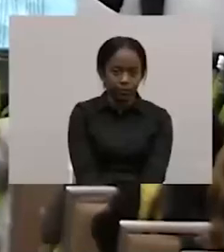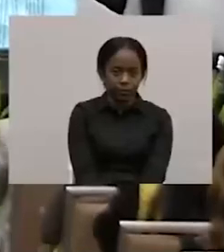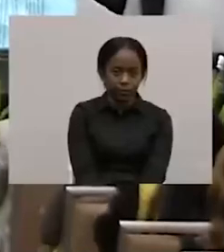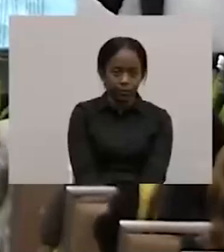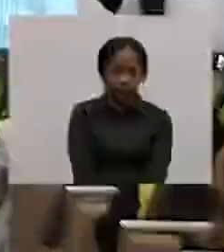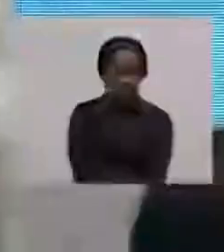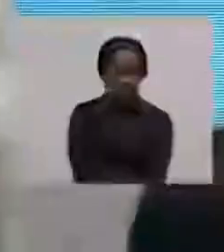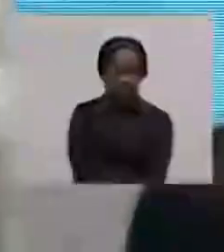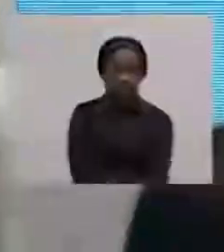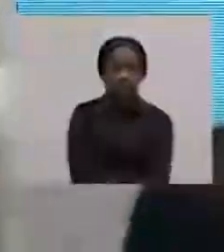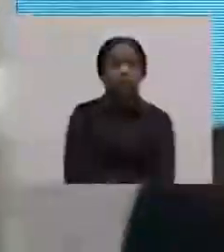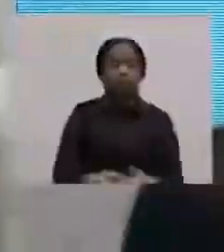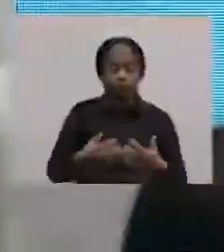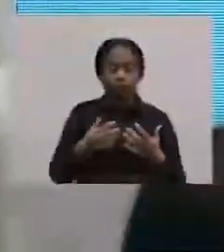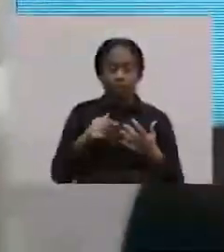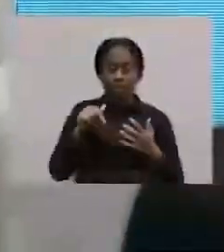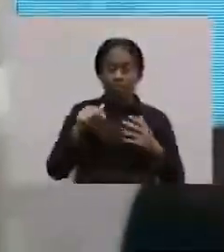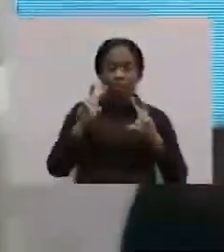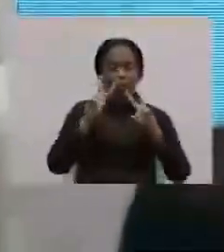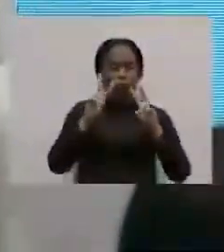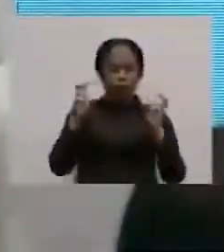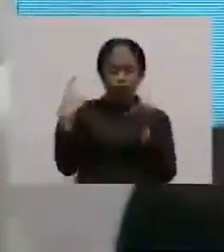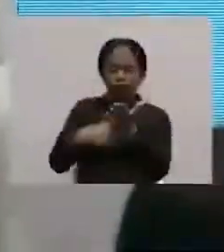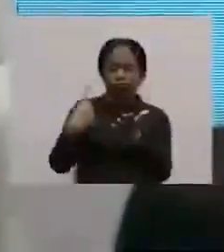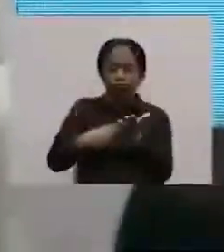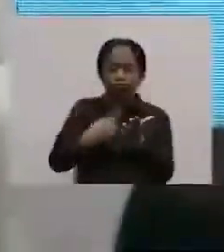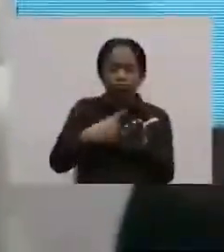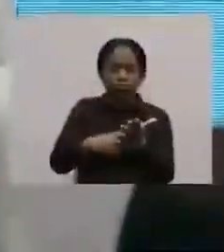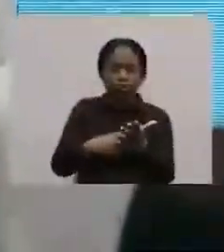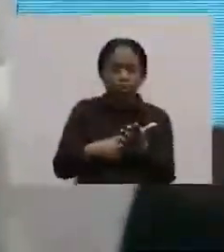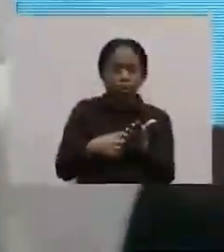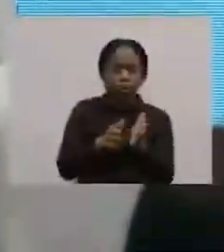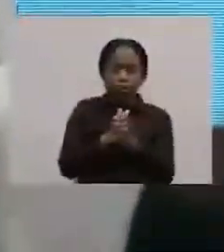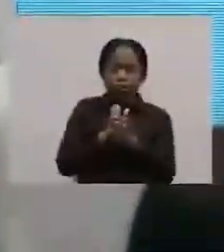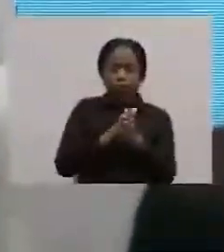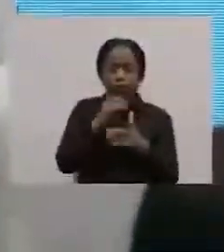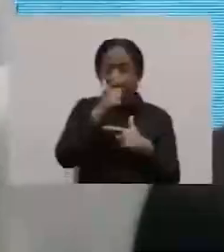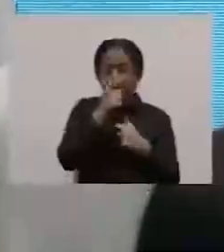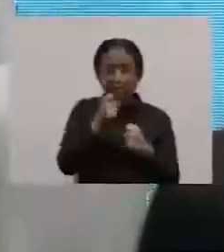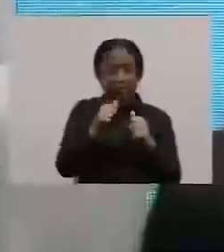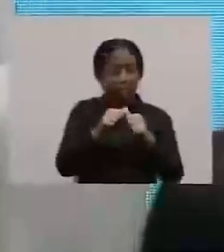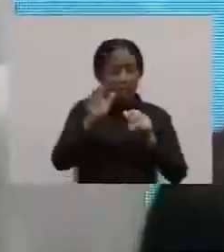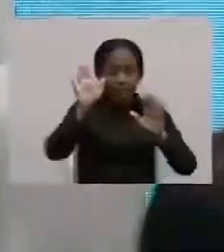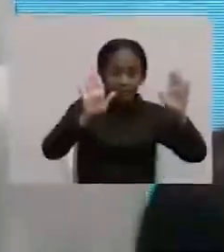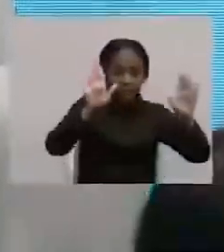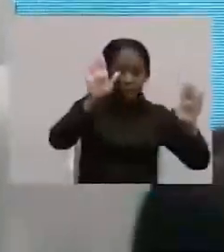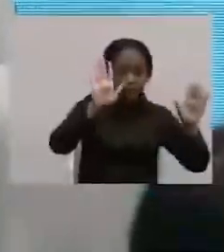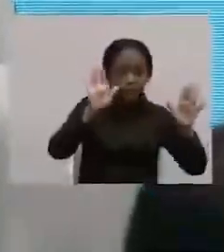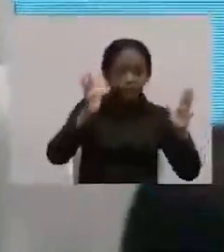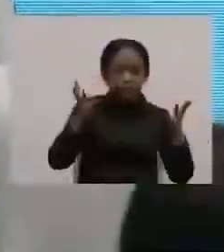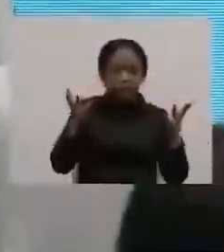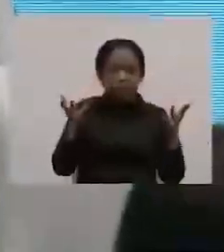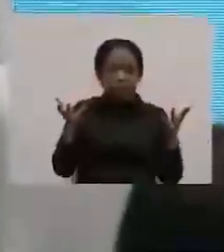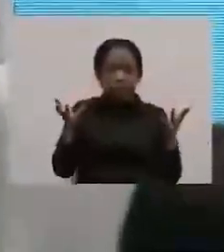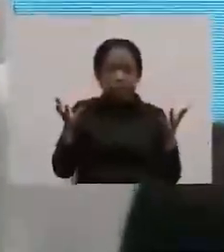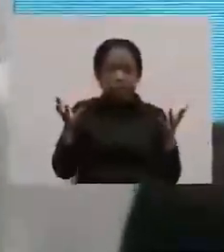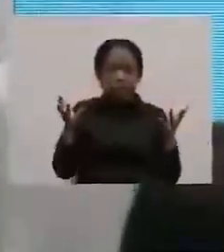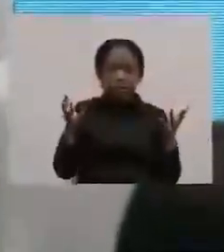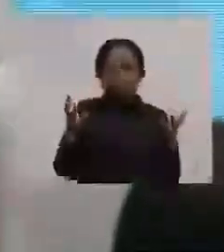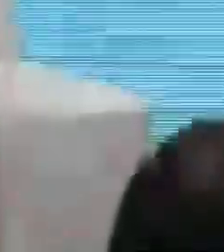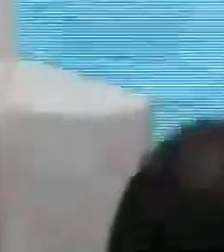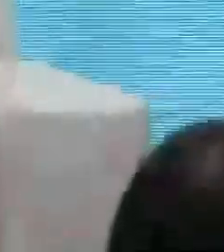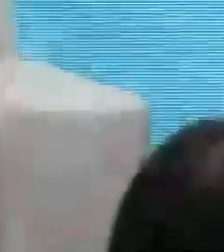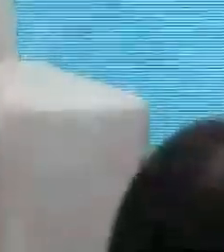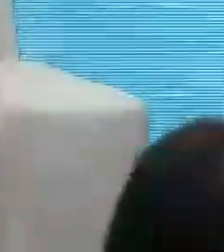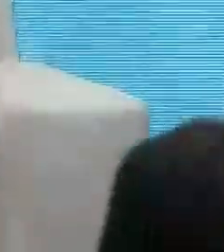Bueno, yo creo que ha sido un debate enriquecedor. Siguen muchas manos levantadas, con la anuencia del